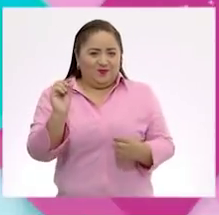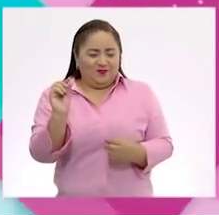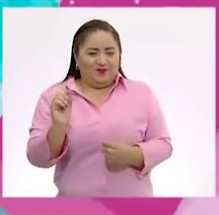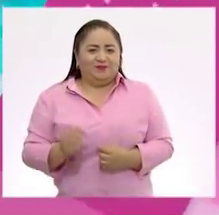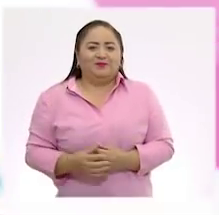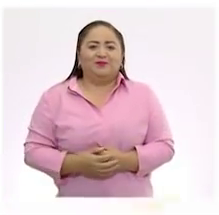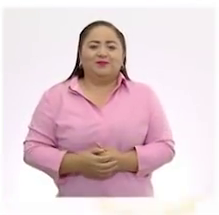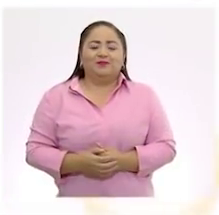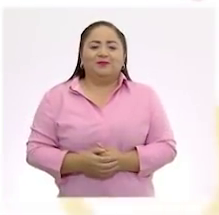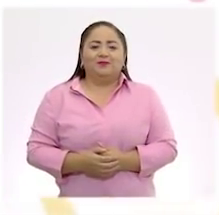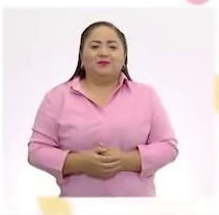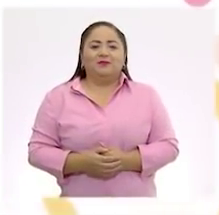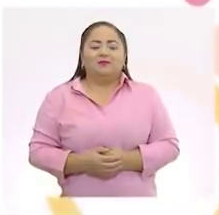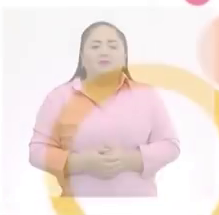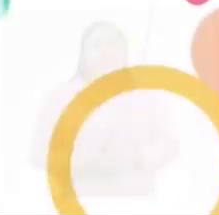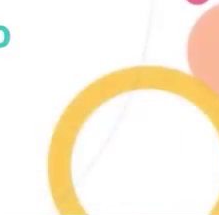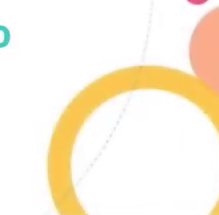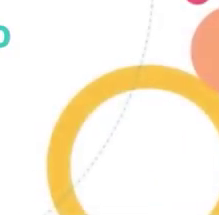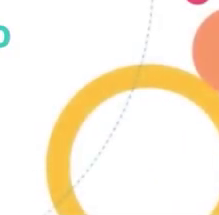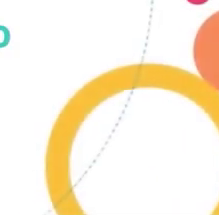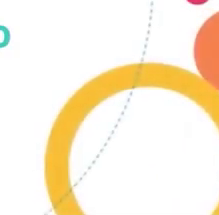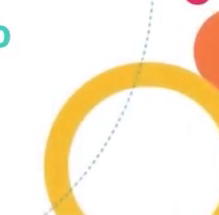poco.